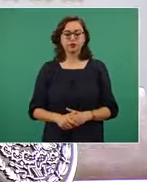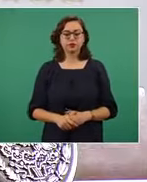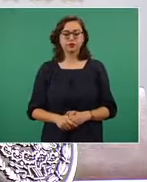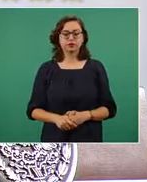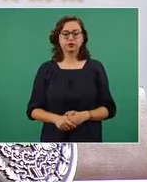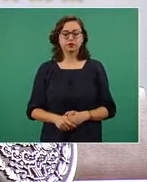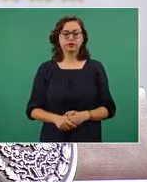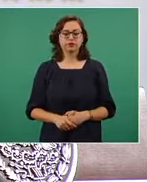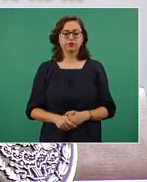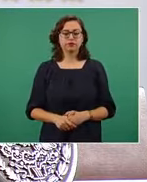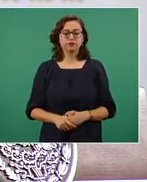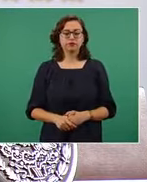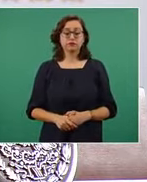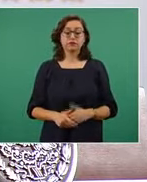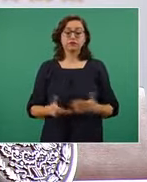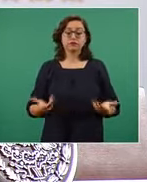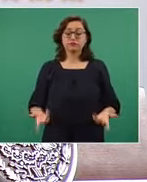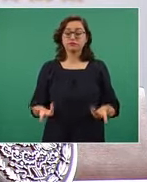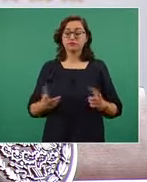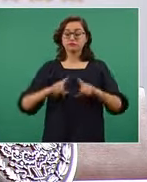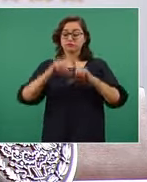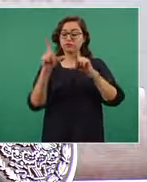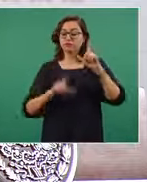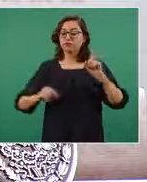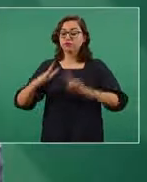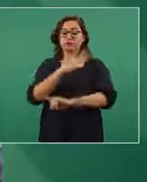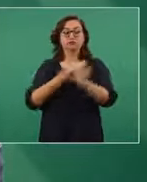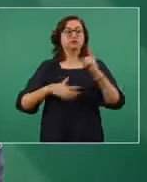ya cambió la situación en el país.